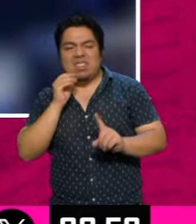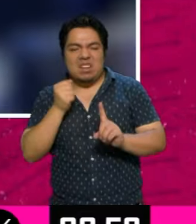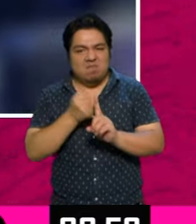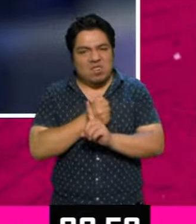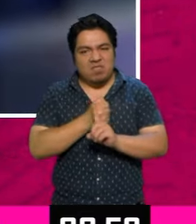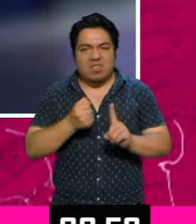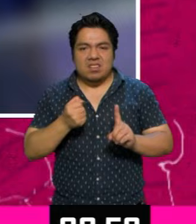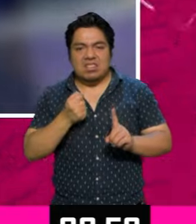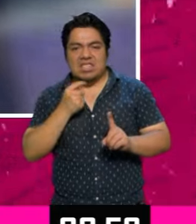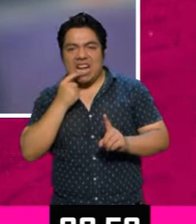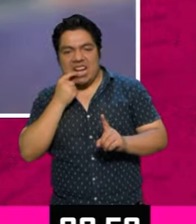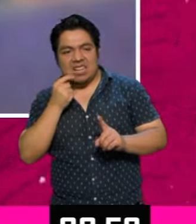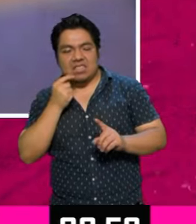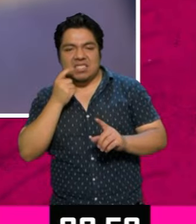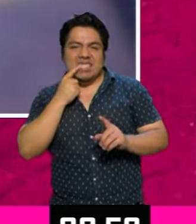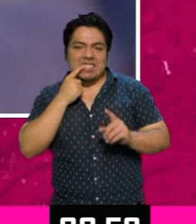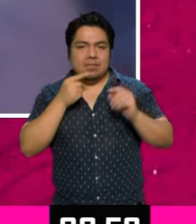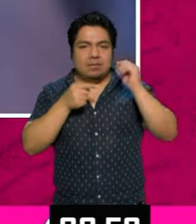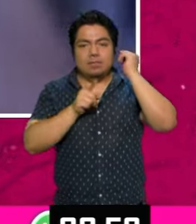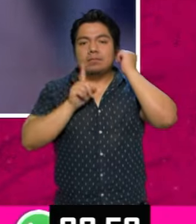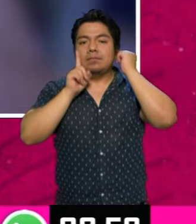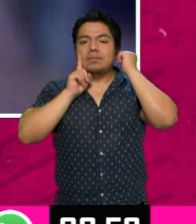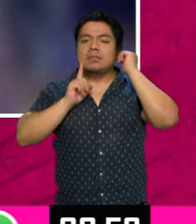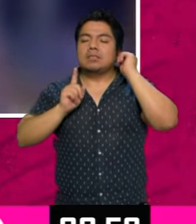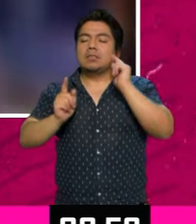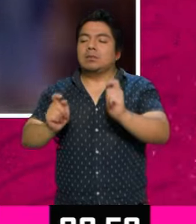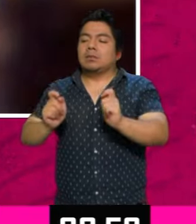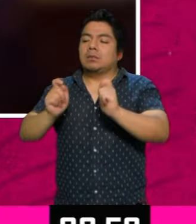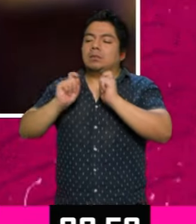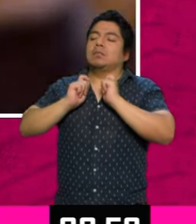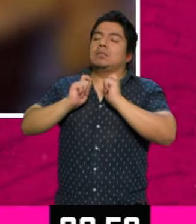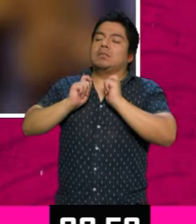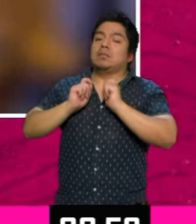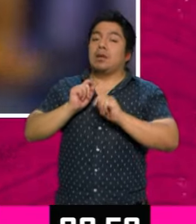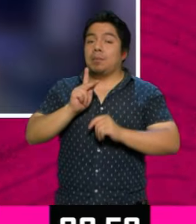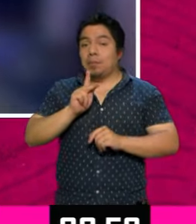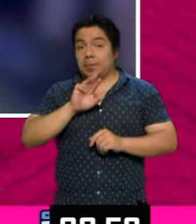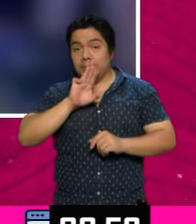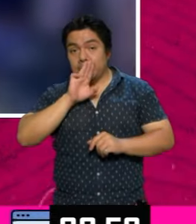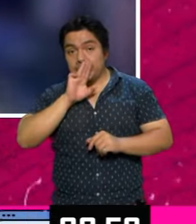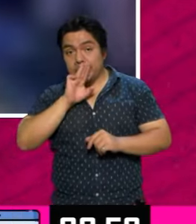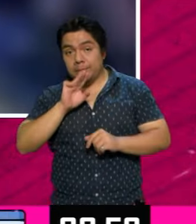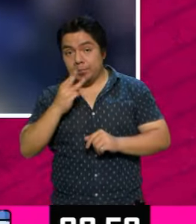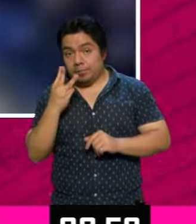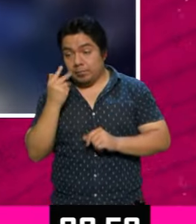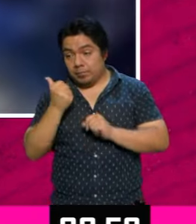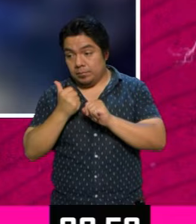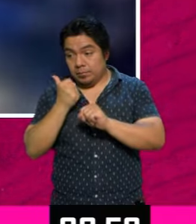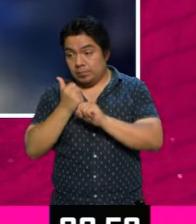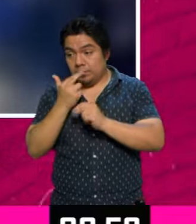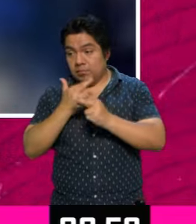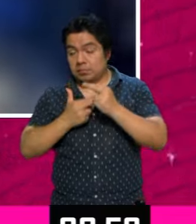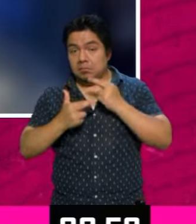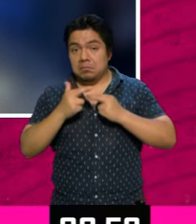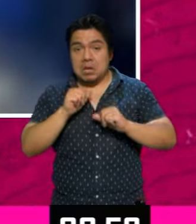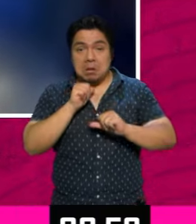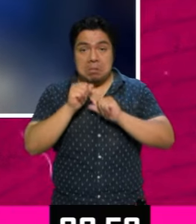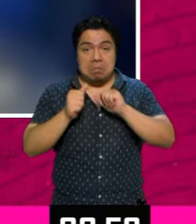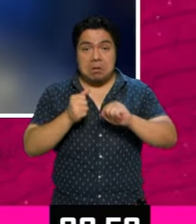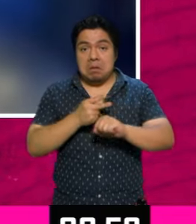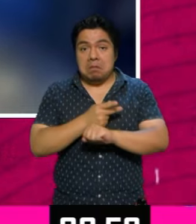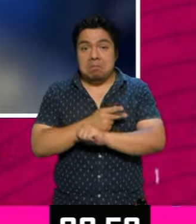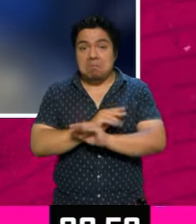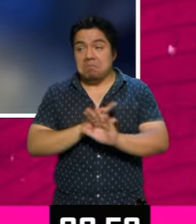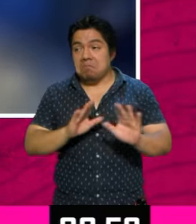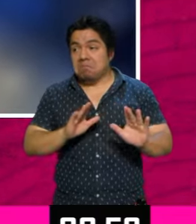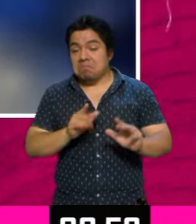manera, viciosa. Entonces ella, la chica, tiene que asumir ahora el rol. Pero resulta que la mamá regresa 3 años después, como si nada hubiera pasado. De la luna.